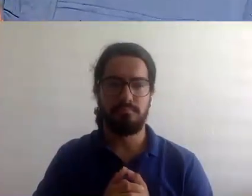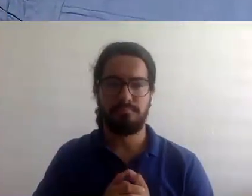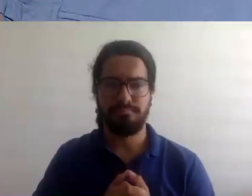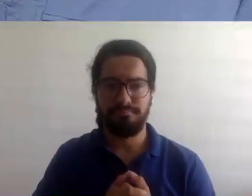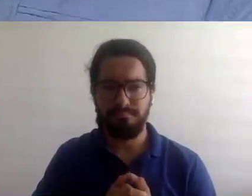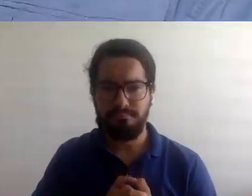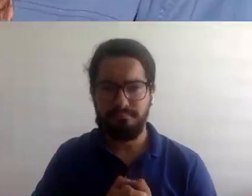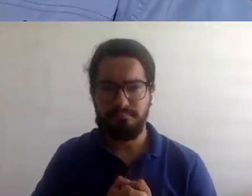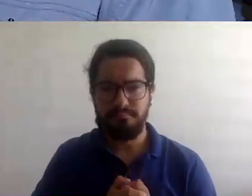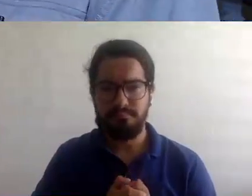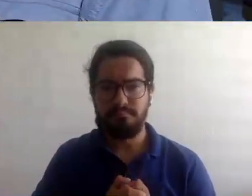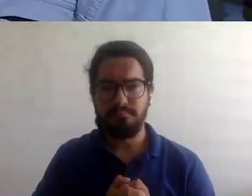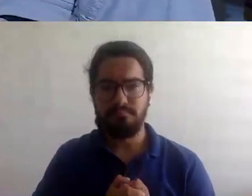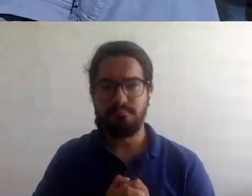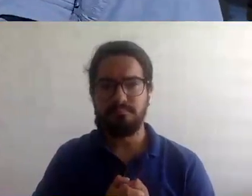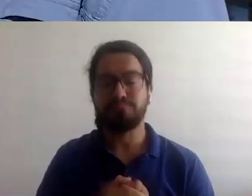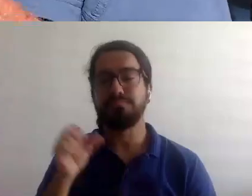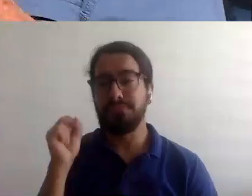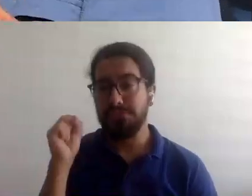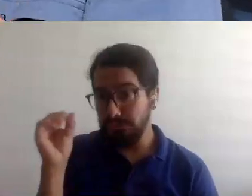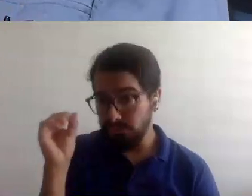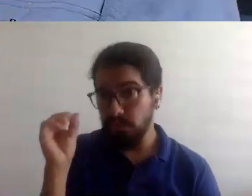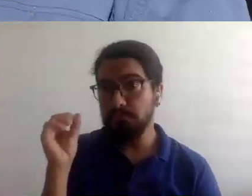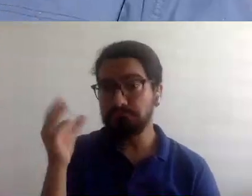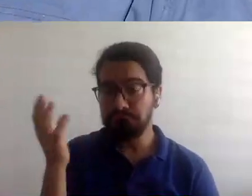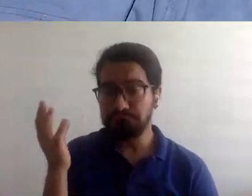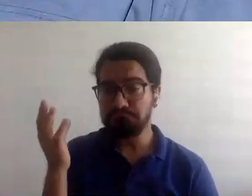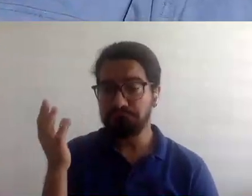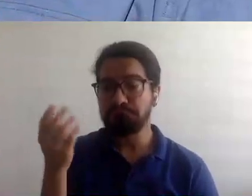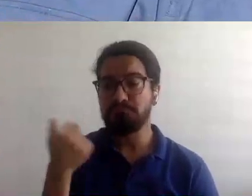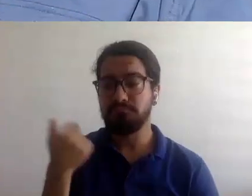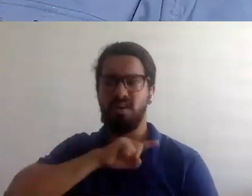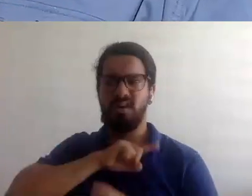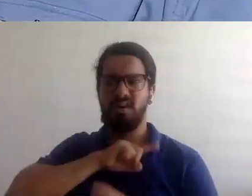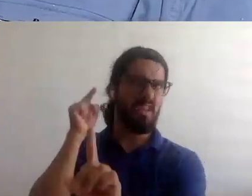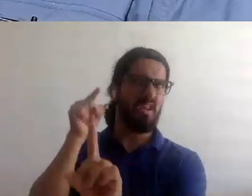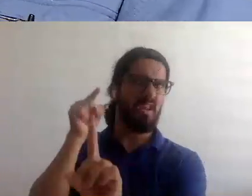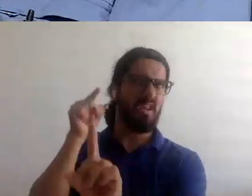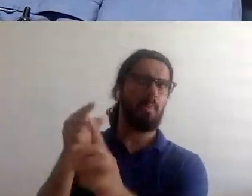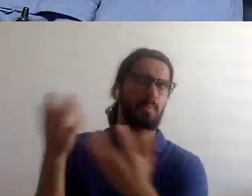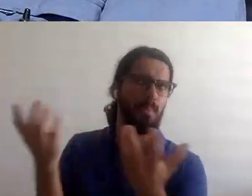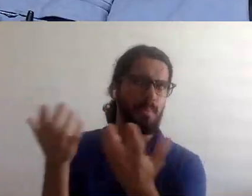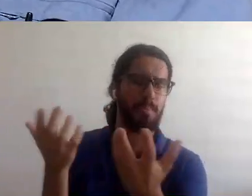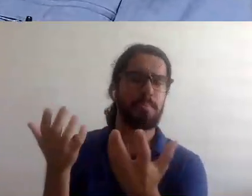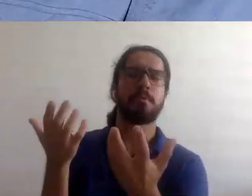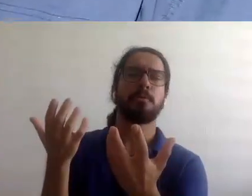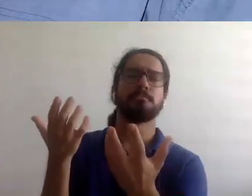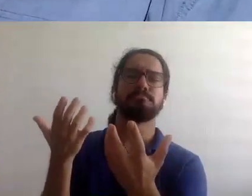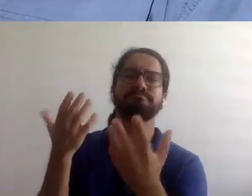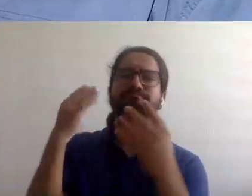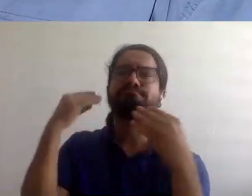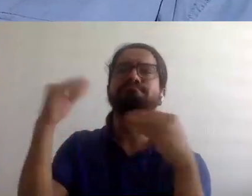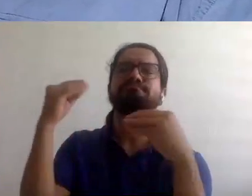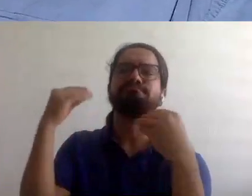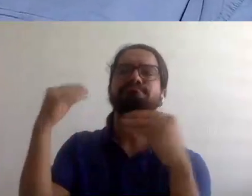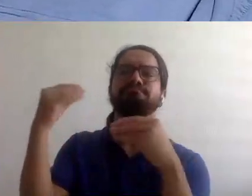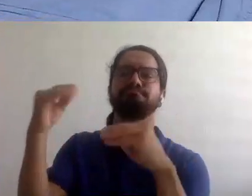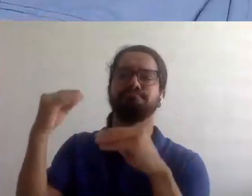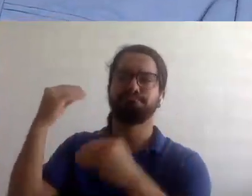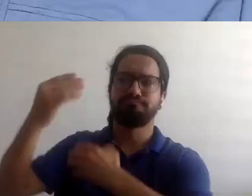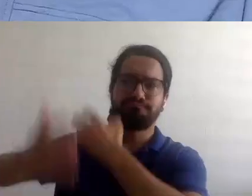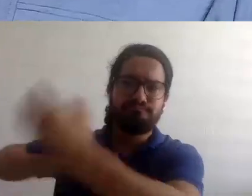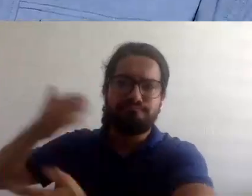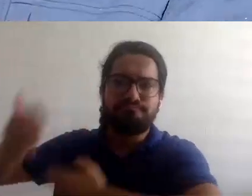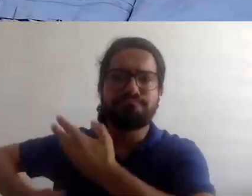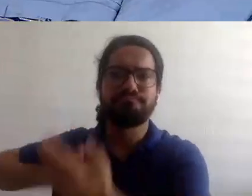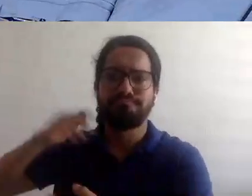pudiéramos usar más que nunca es una cocina comercial. Eso es lo que falta. Podemos hacer esto y venderlos